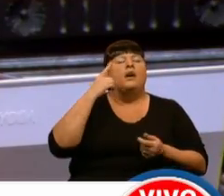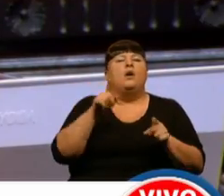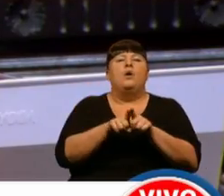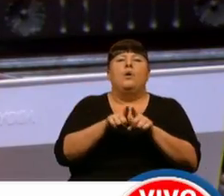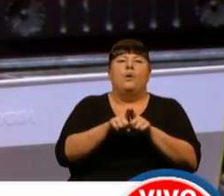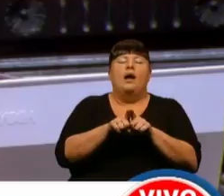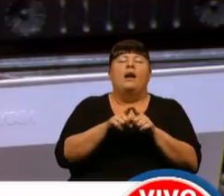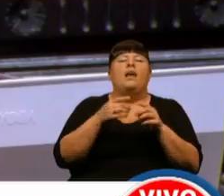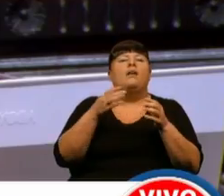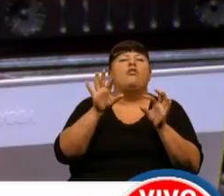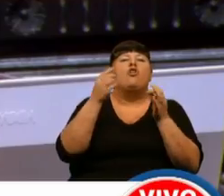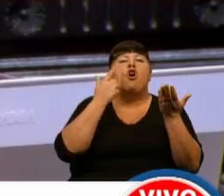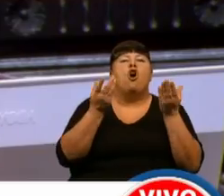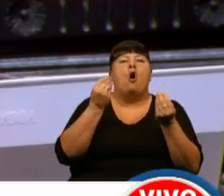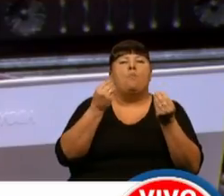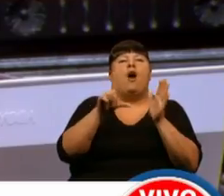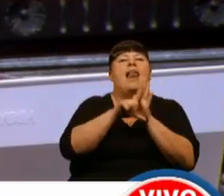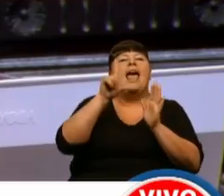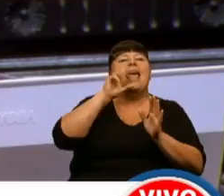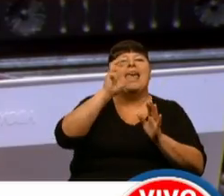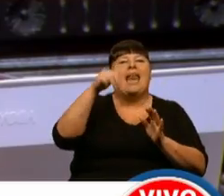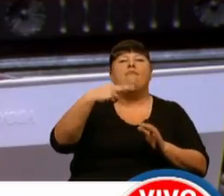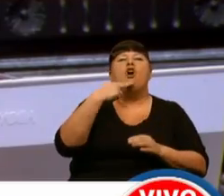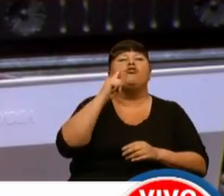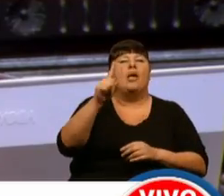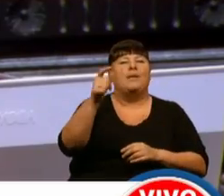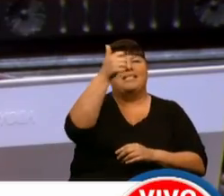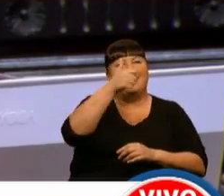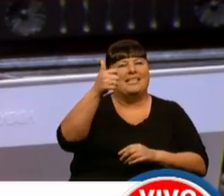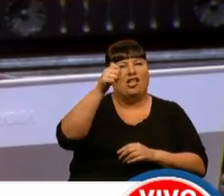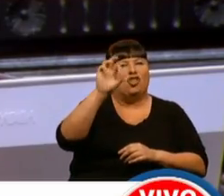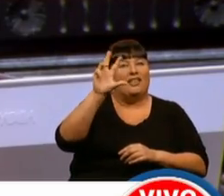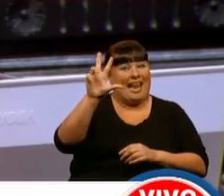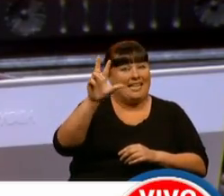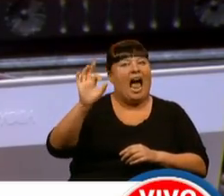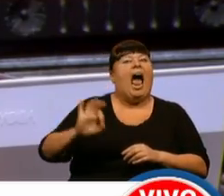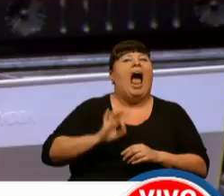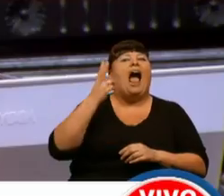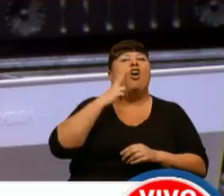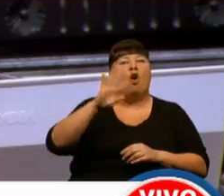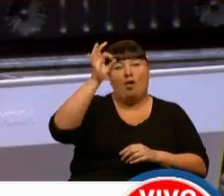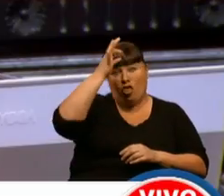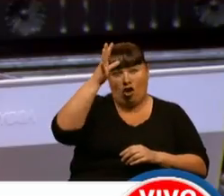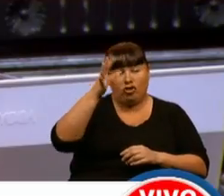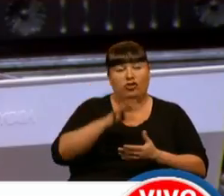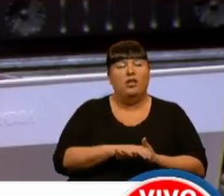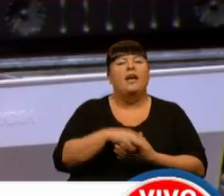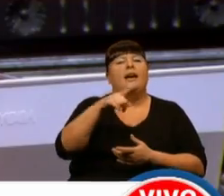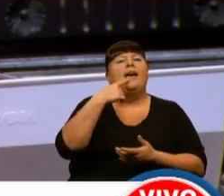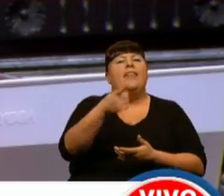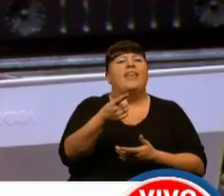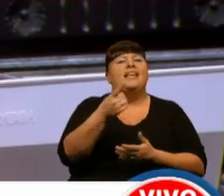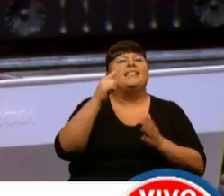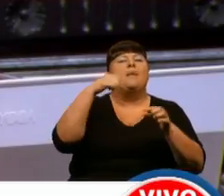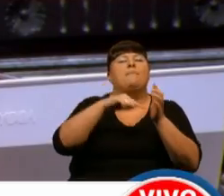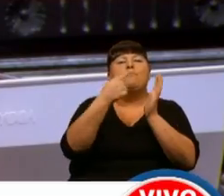en base a una norma de irán la norma 11.600 3 del año 2012 que establece la